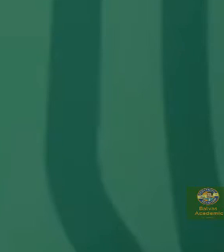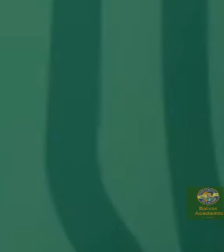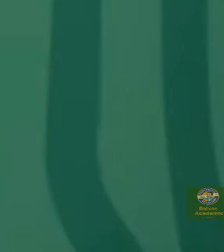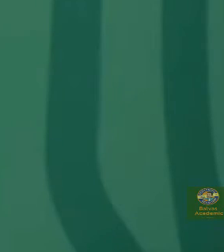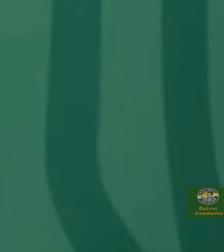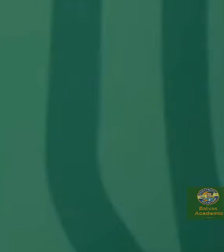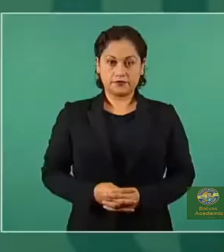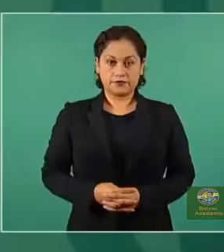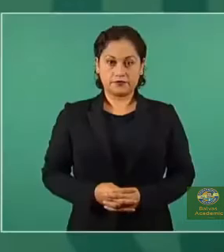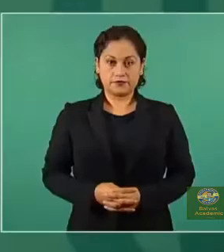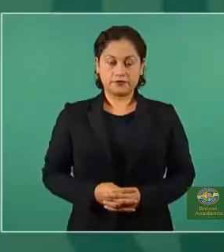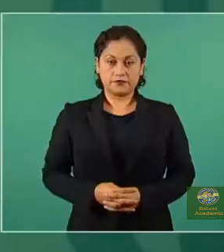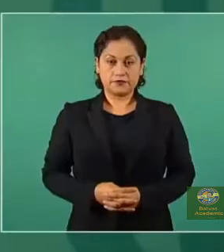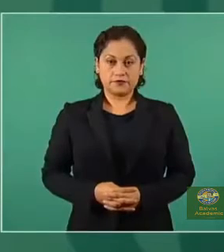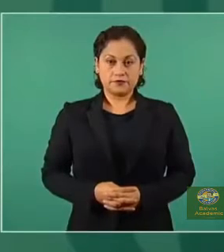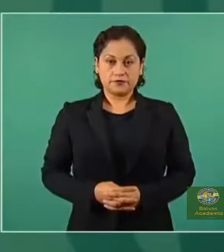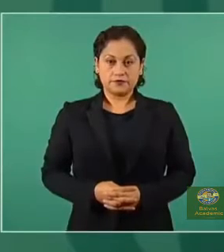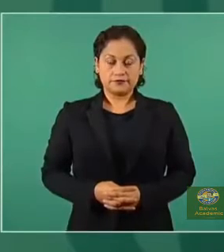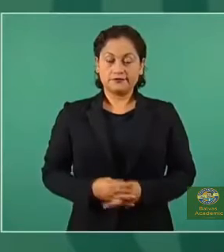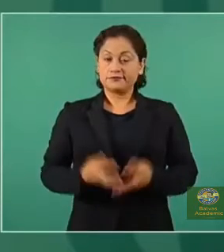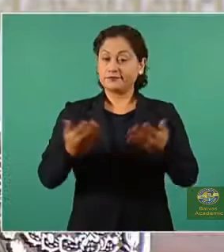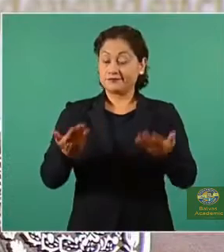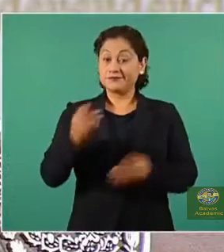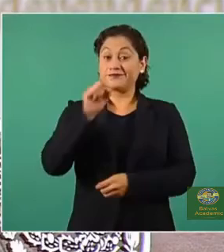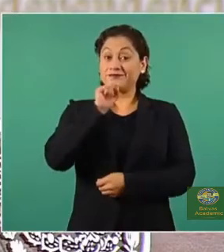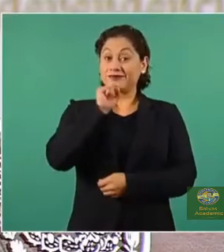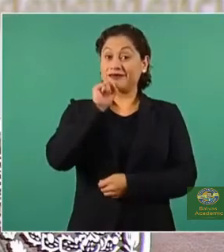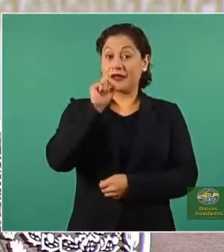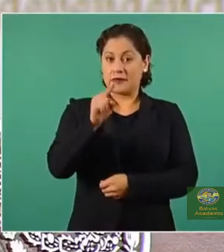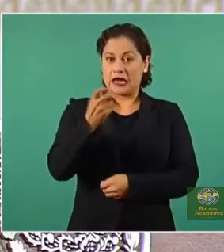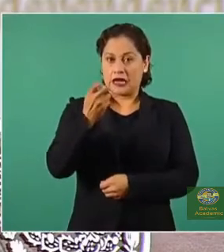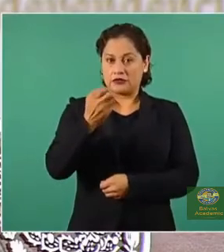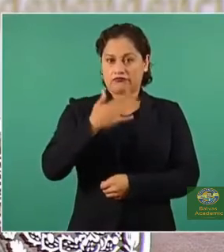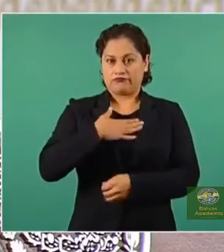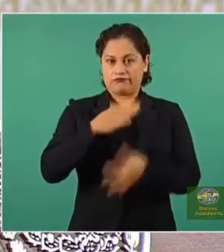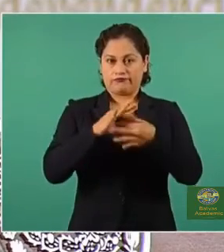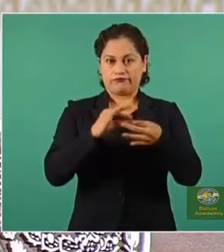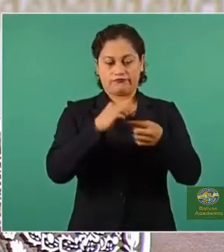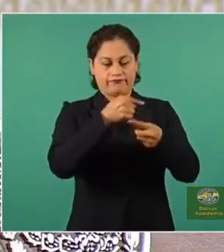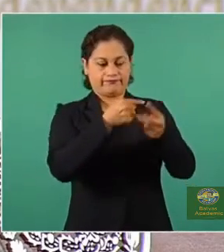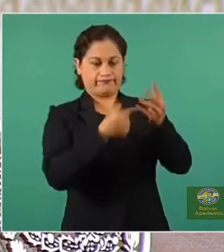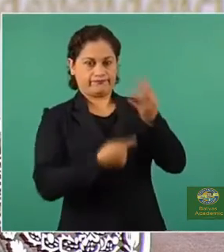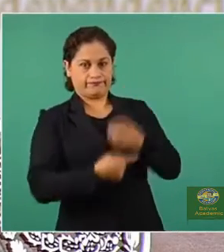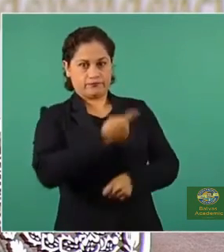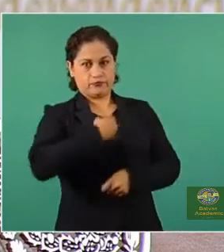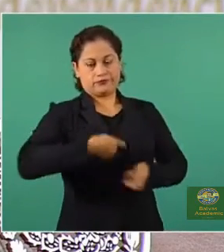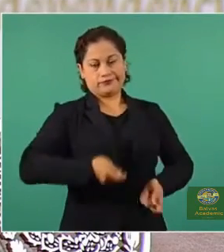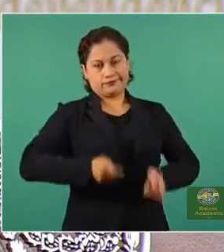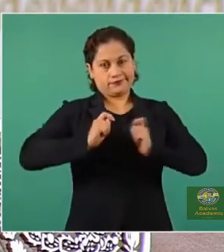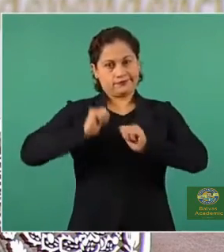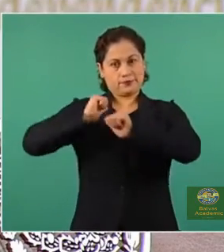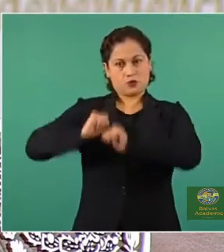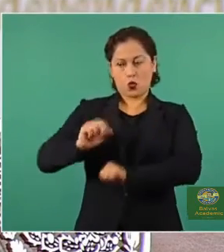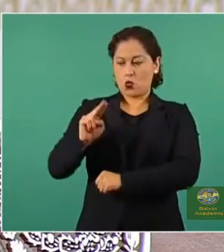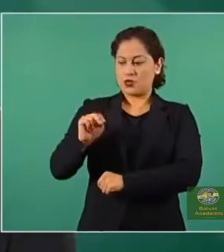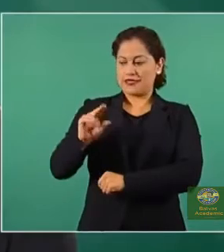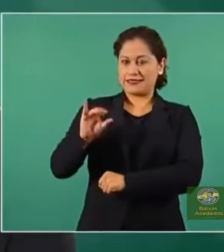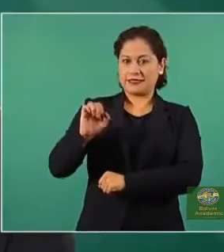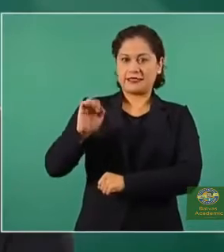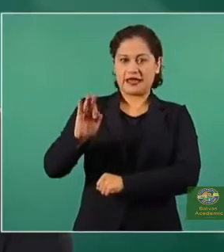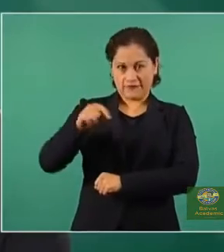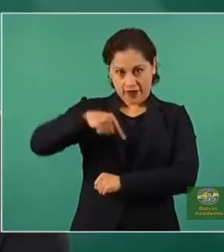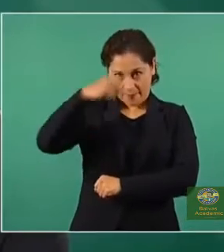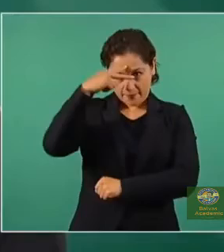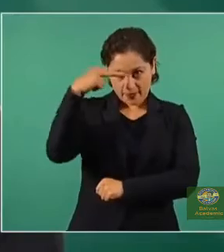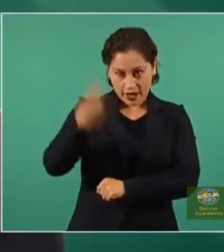amados, que es lo que todos queremos. Y bueno, ese es el trabajo de UNICEF en México y en el mundo, acompañar a los gobiernos y a